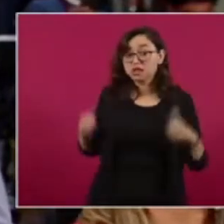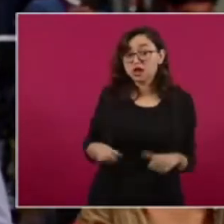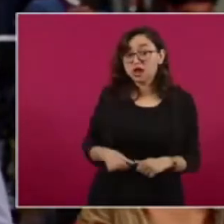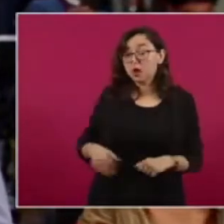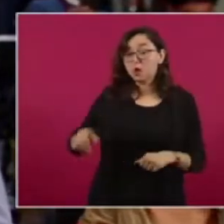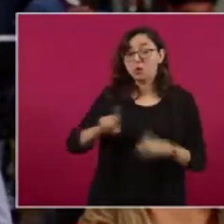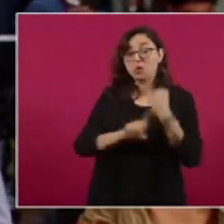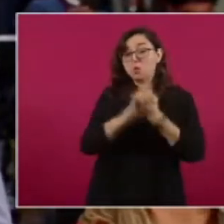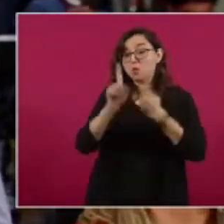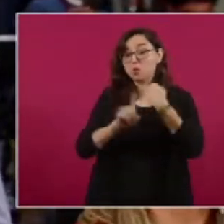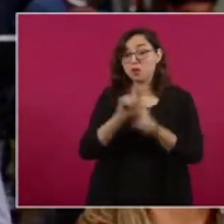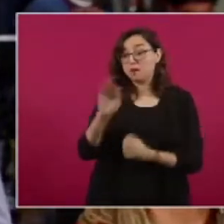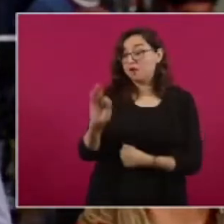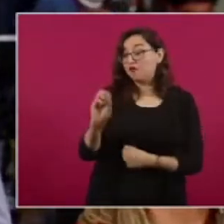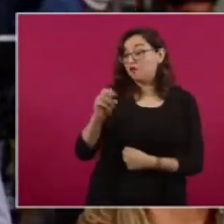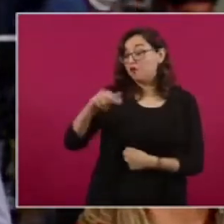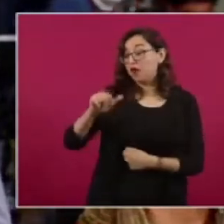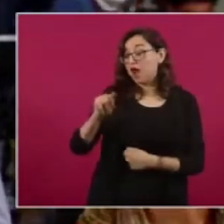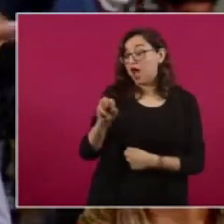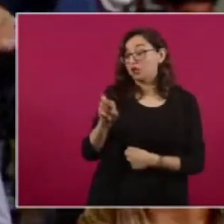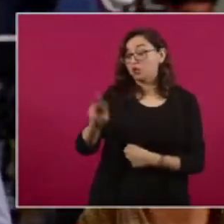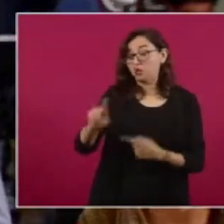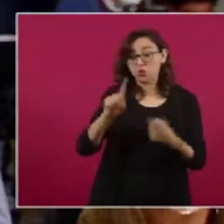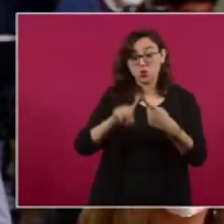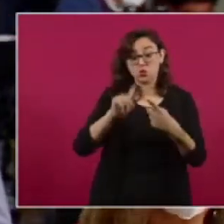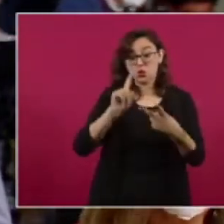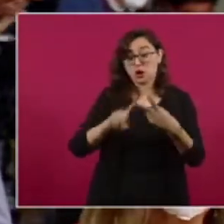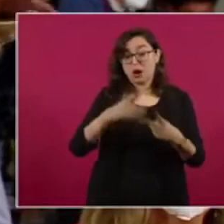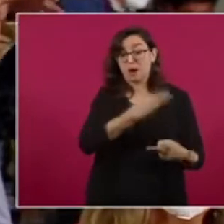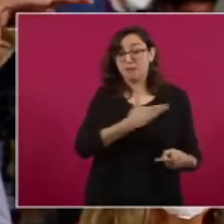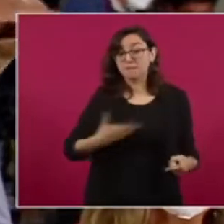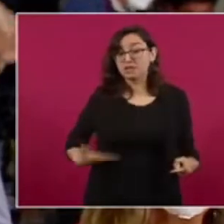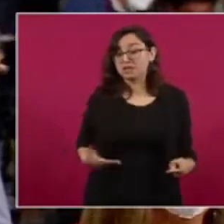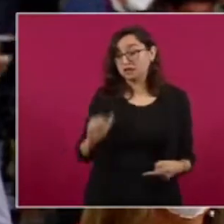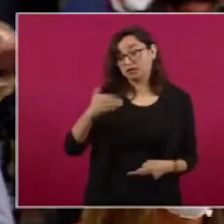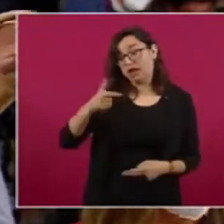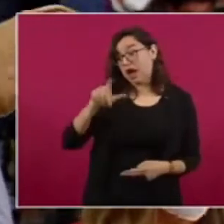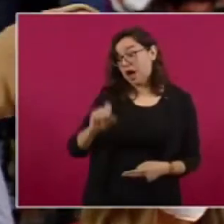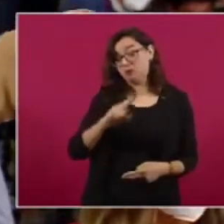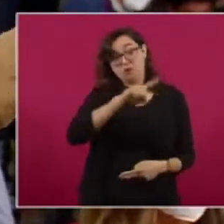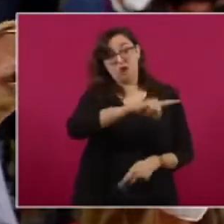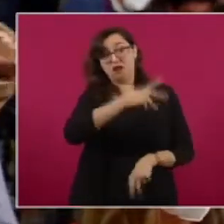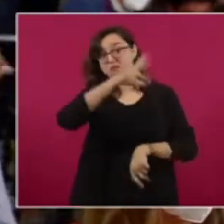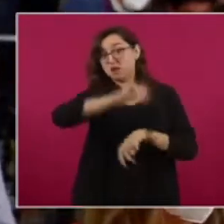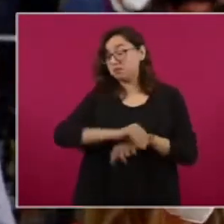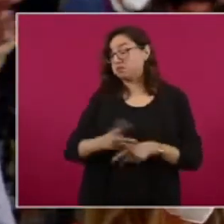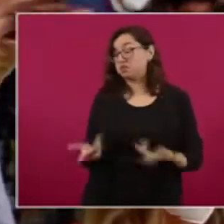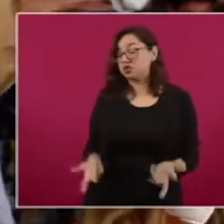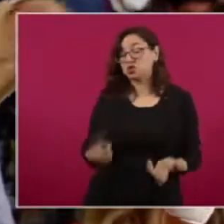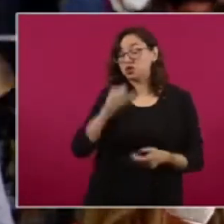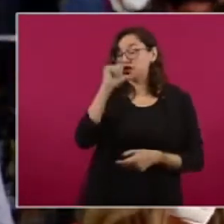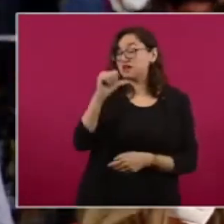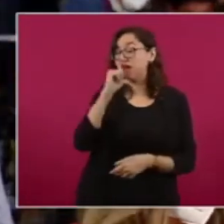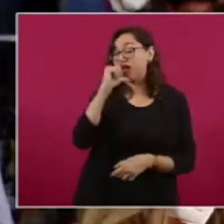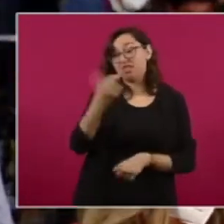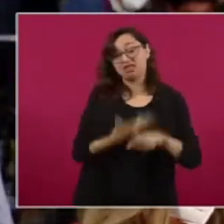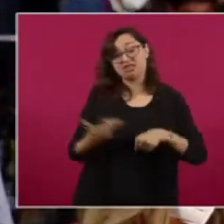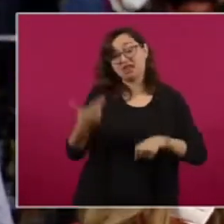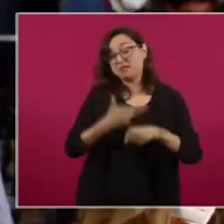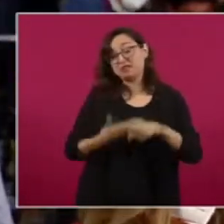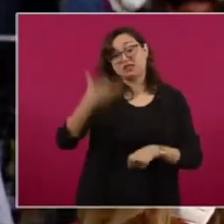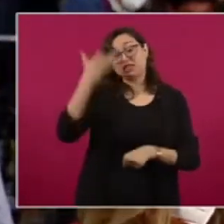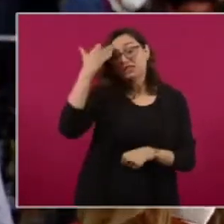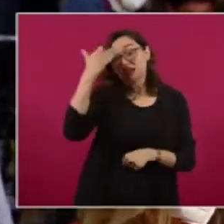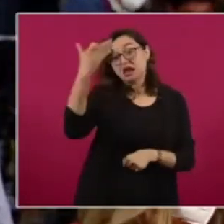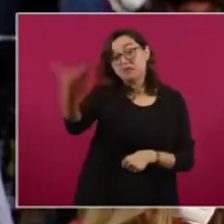del presidente que no está liberando esos terrenos. Le están haciendo un descontento social abajo en los municipios